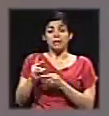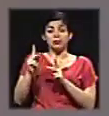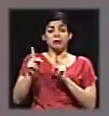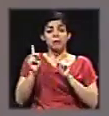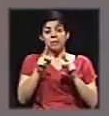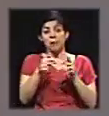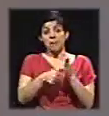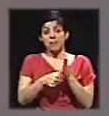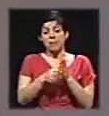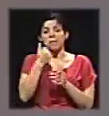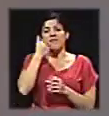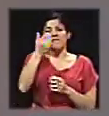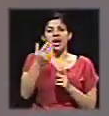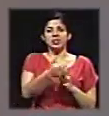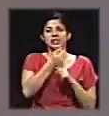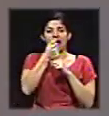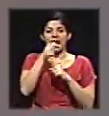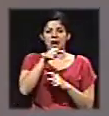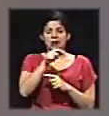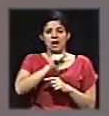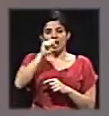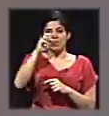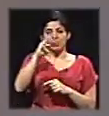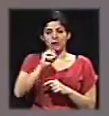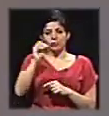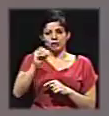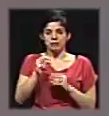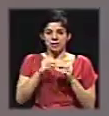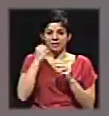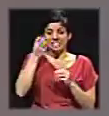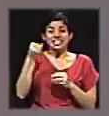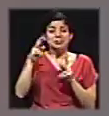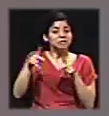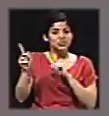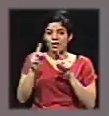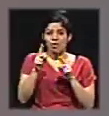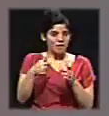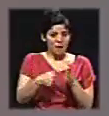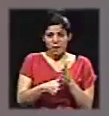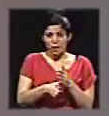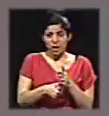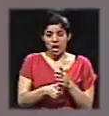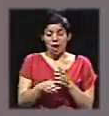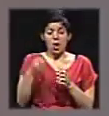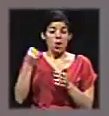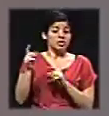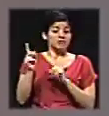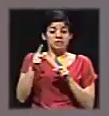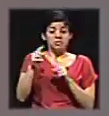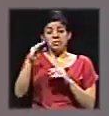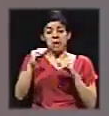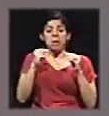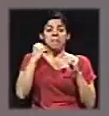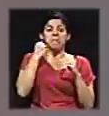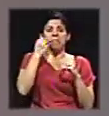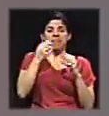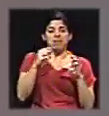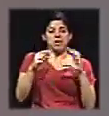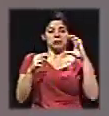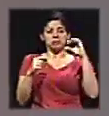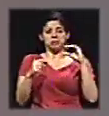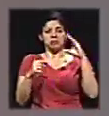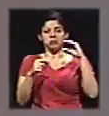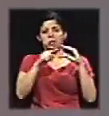uh-huh, más fácil la tiene su candidato de alcanzar el 40%, uh-huh, o por lo menos quedar en un escenario más complicado,